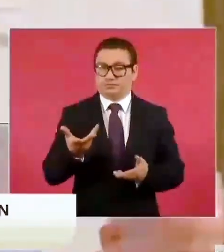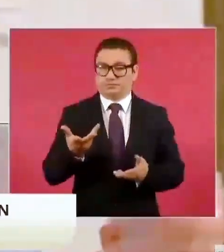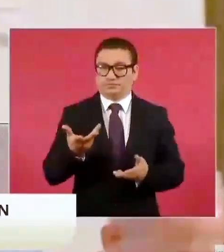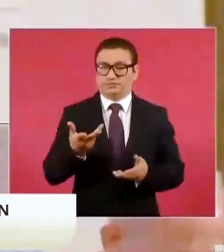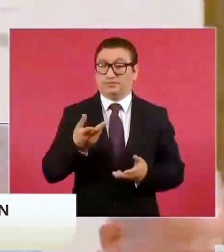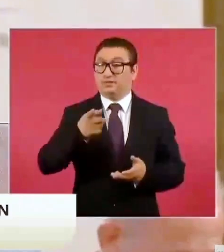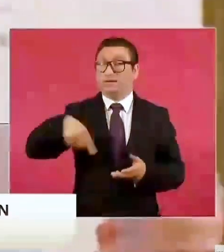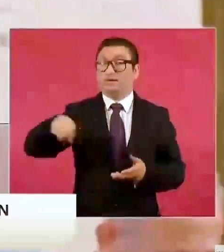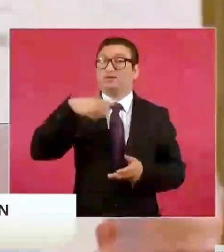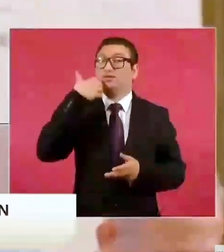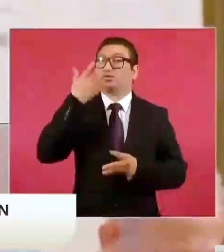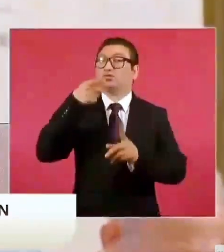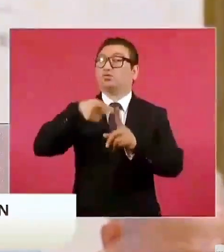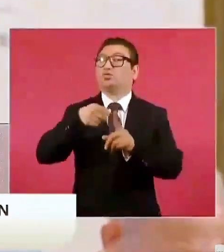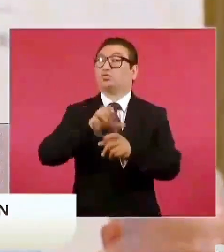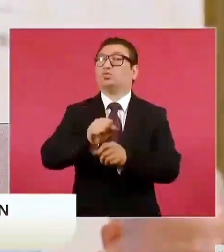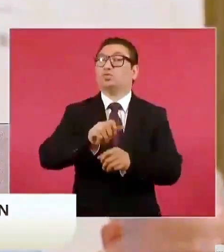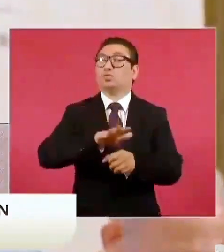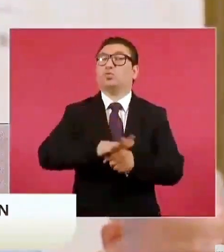quieren llegar?